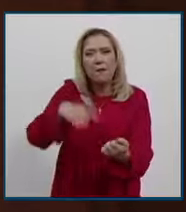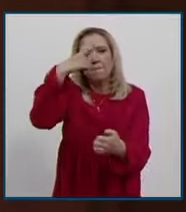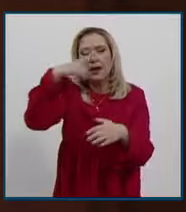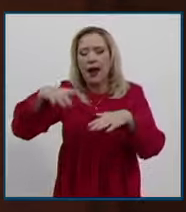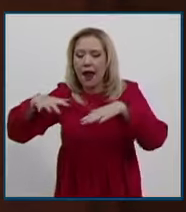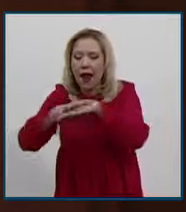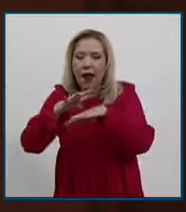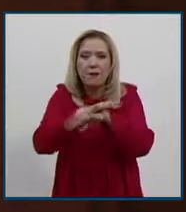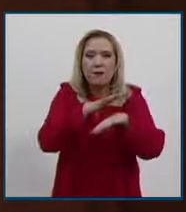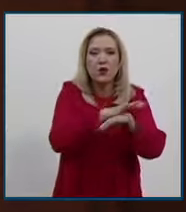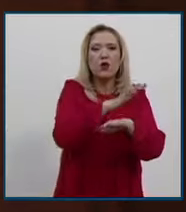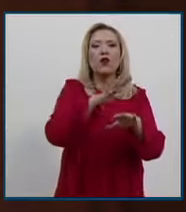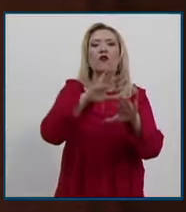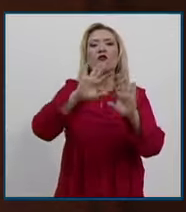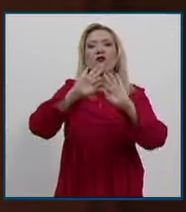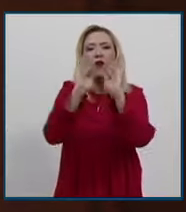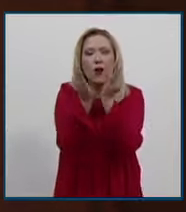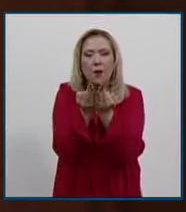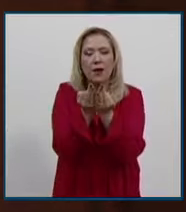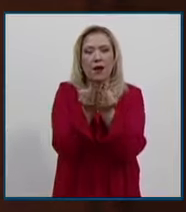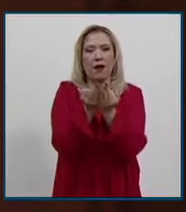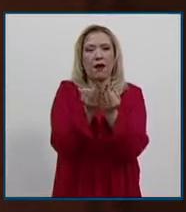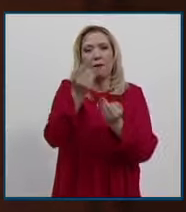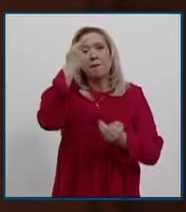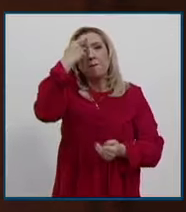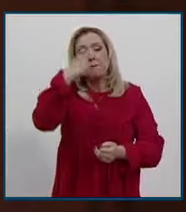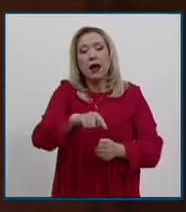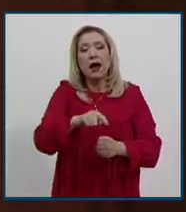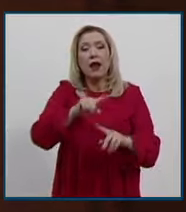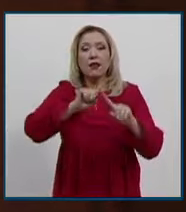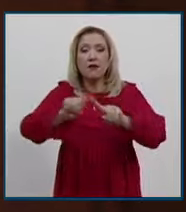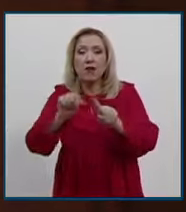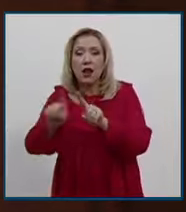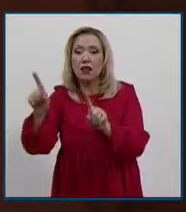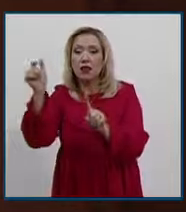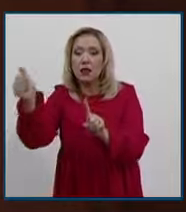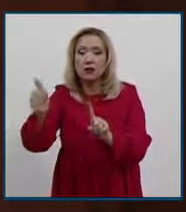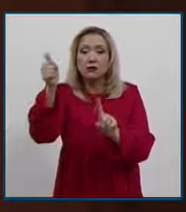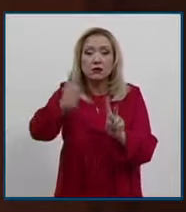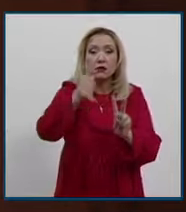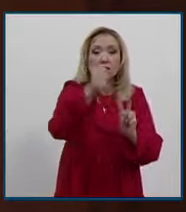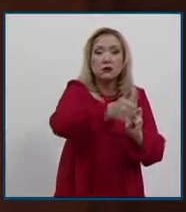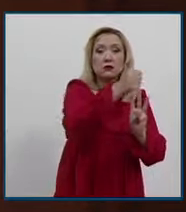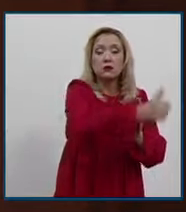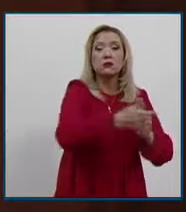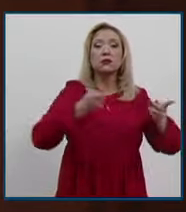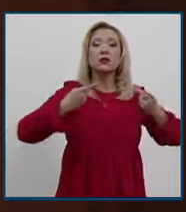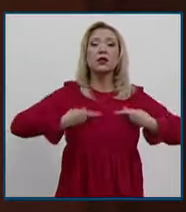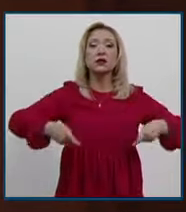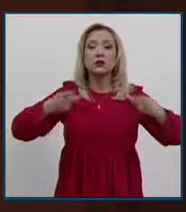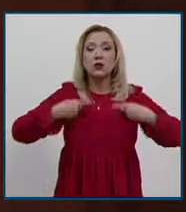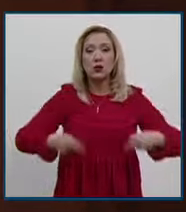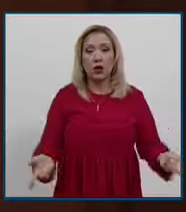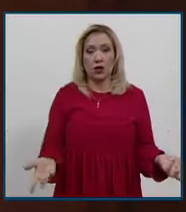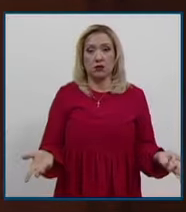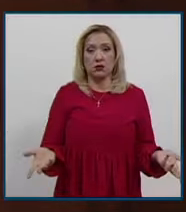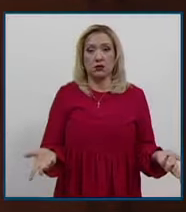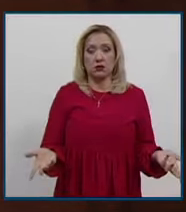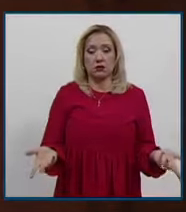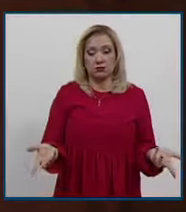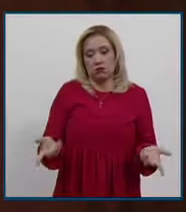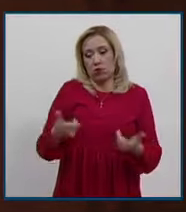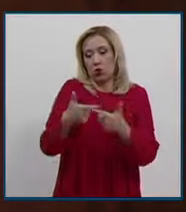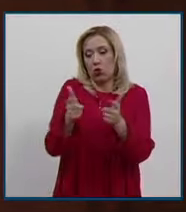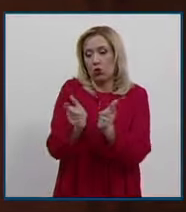metodologías tendientes a aplicar distintas perspectivas cuando están inmersas personas pertenecientes a estos